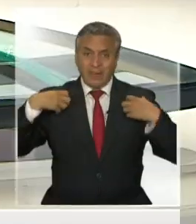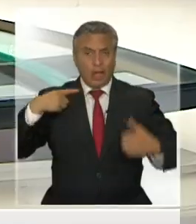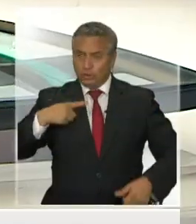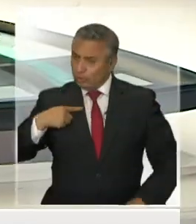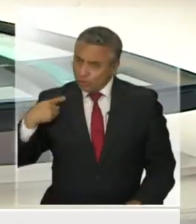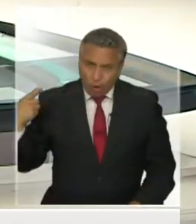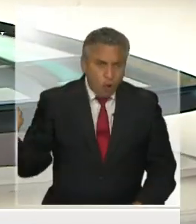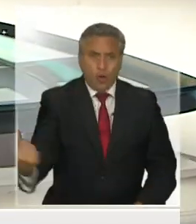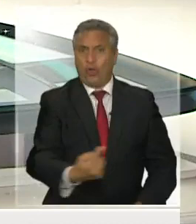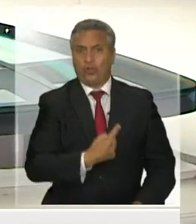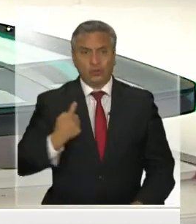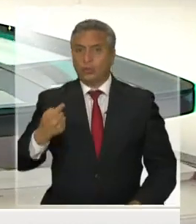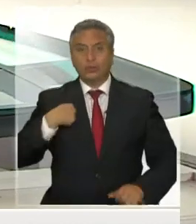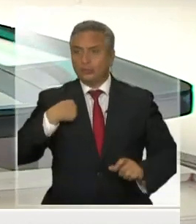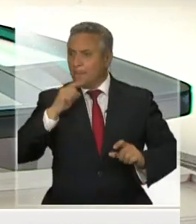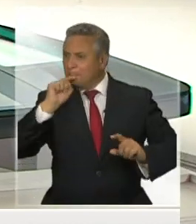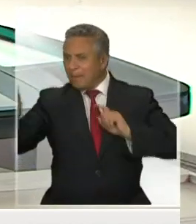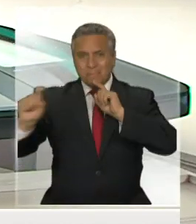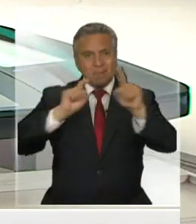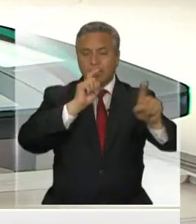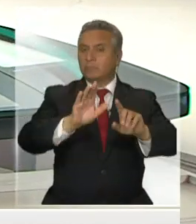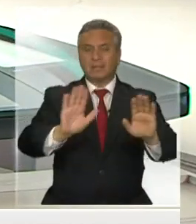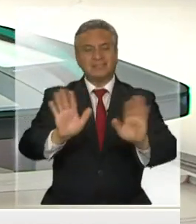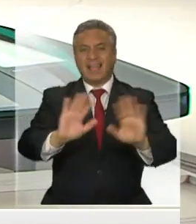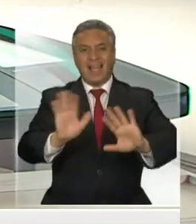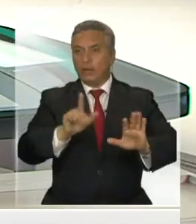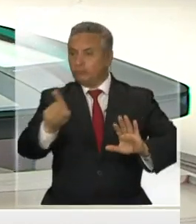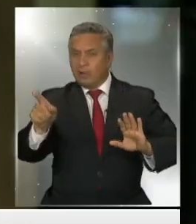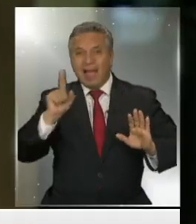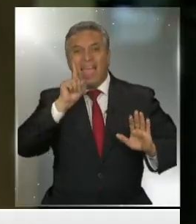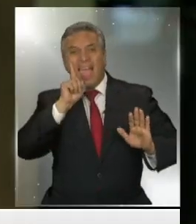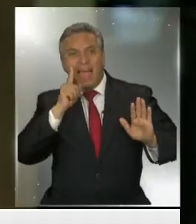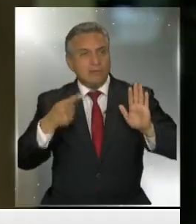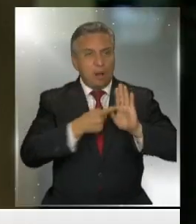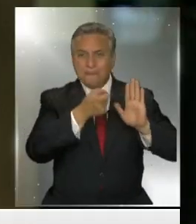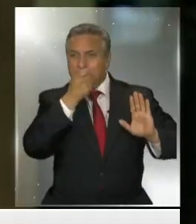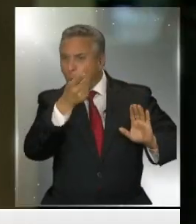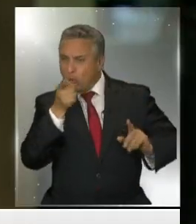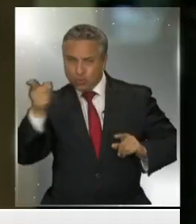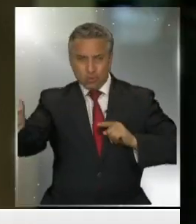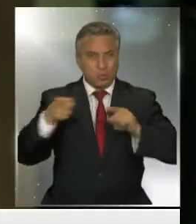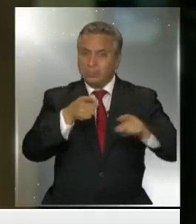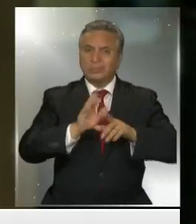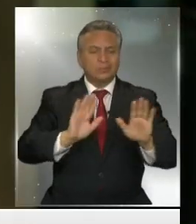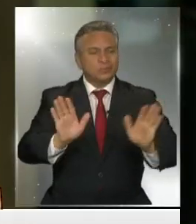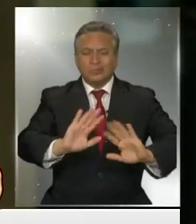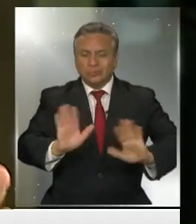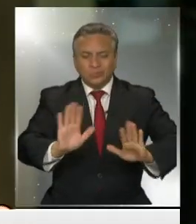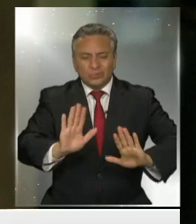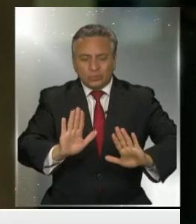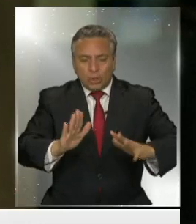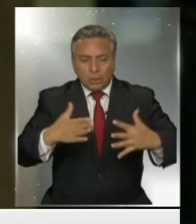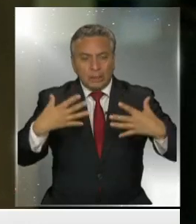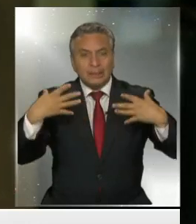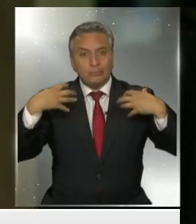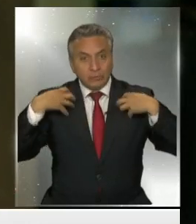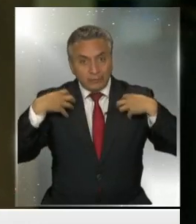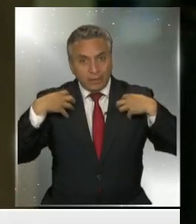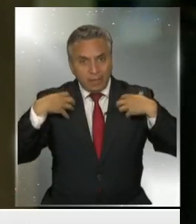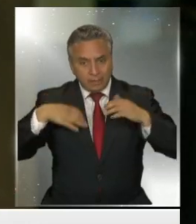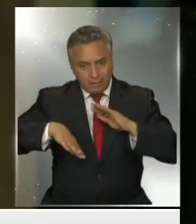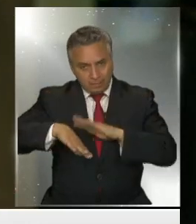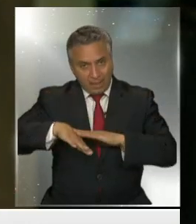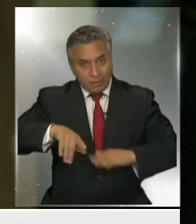mesa yo no quiero emplazar a nadie creo que no hay que andar sacando el pizarrón ni acusando a nadie sino que responsabilidad de todos los que firmamos acuerdos